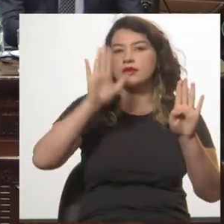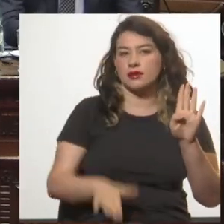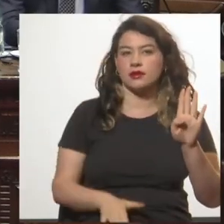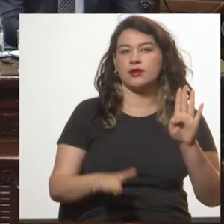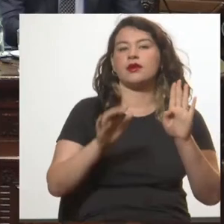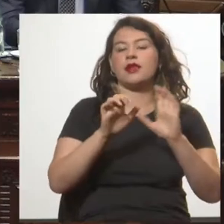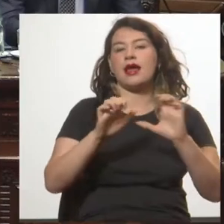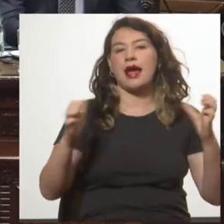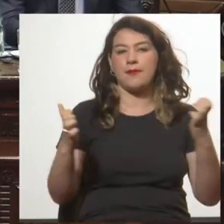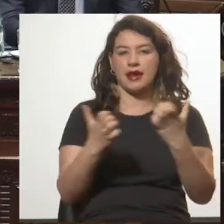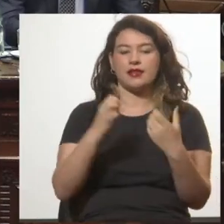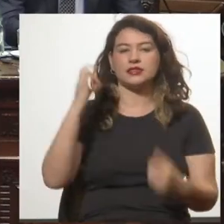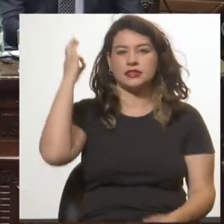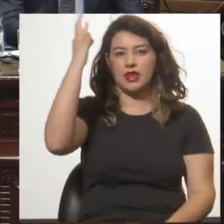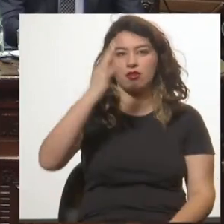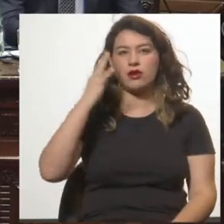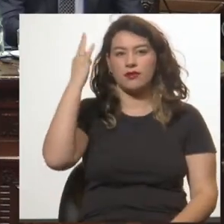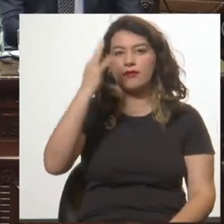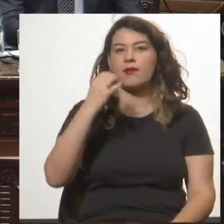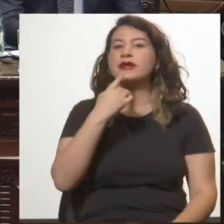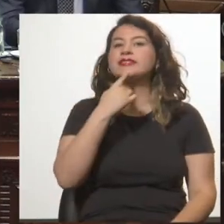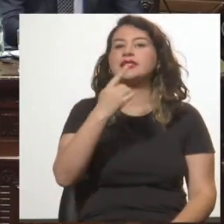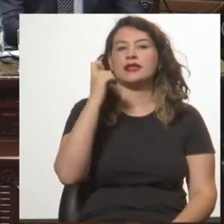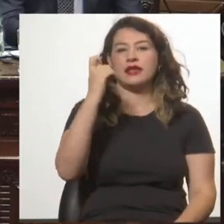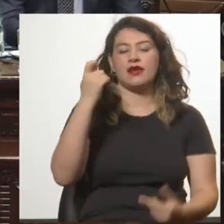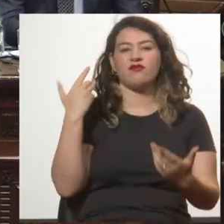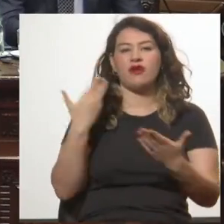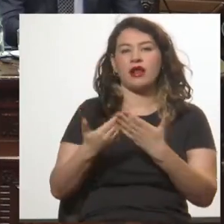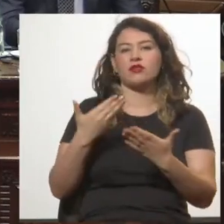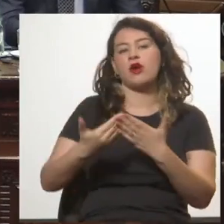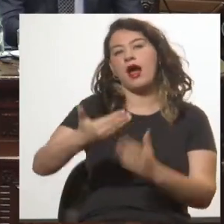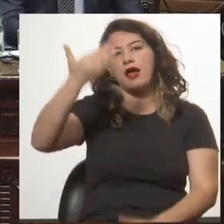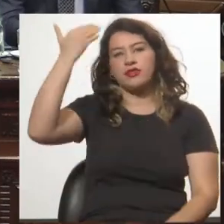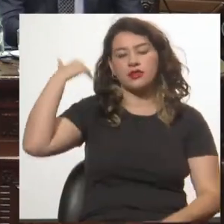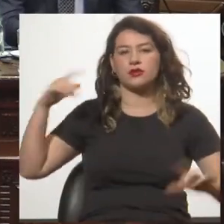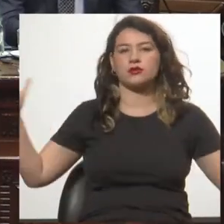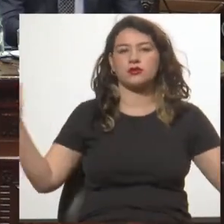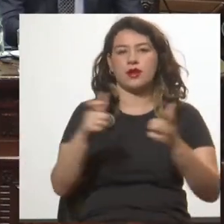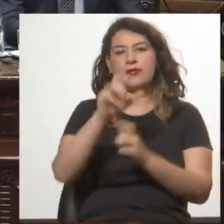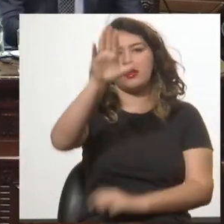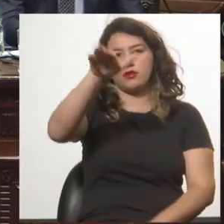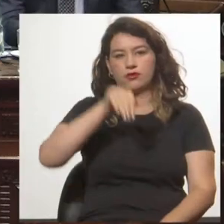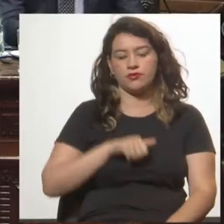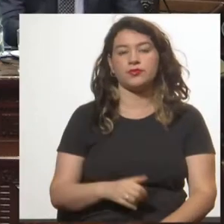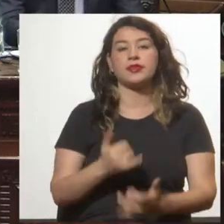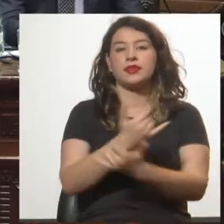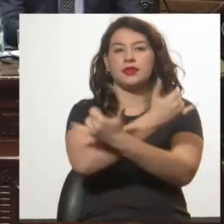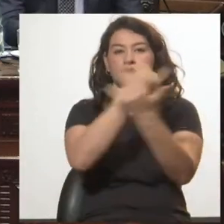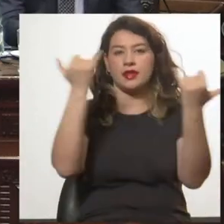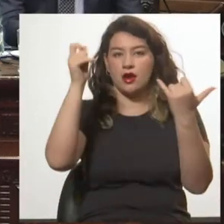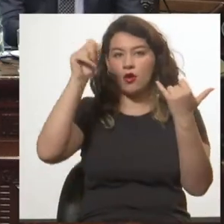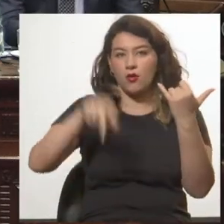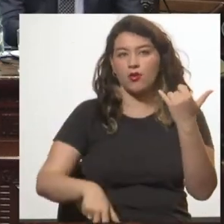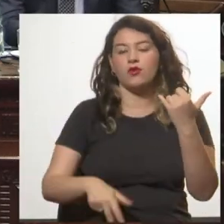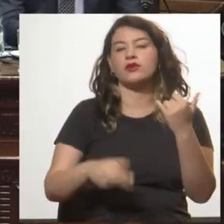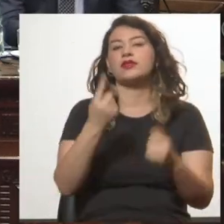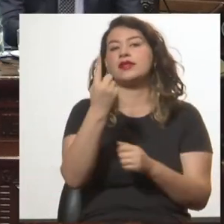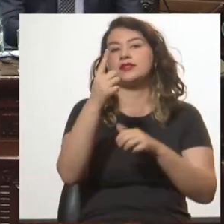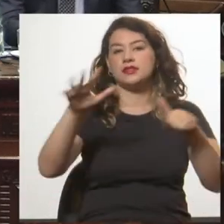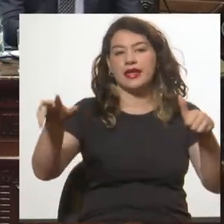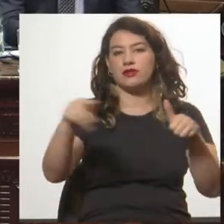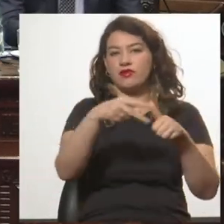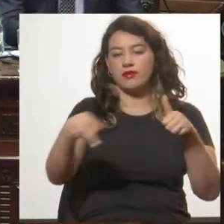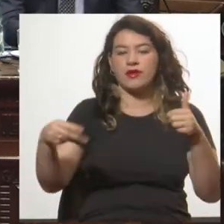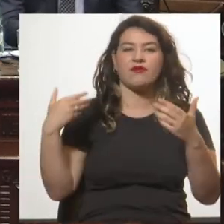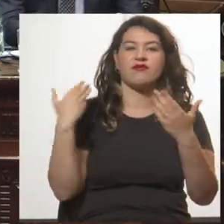cámara de senadores vamos a dar cuenta de las inasistencias anteriores convocatorias a la sesión ordinaria del día 16 de noviembre